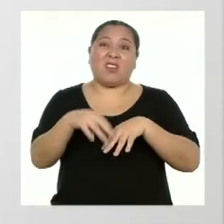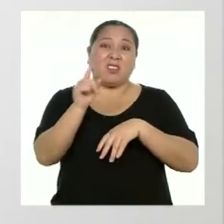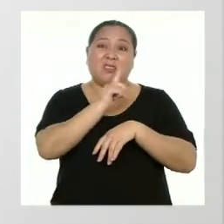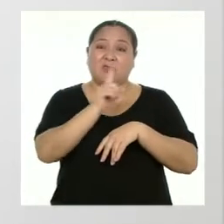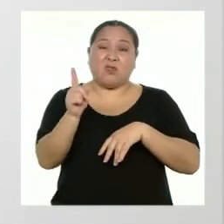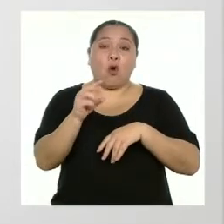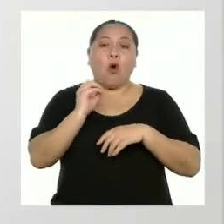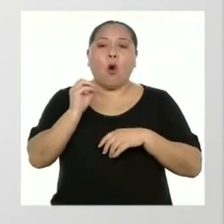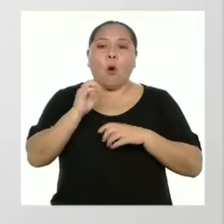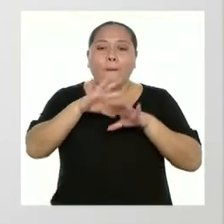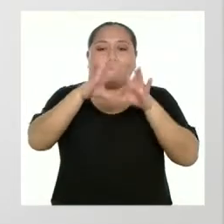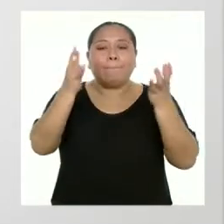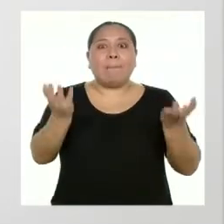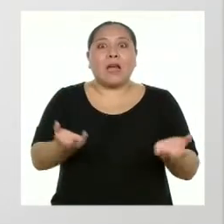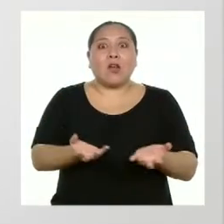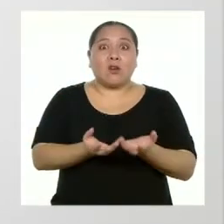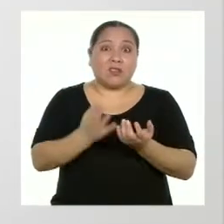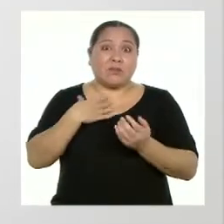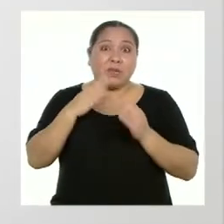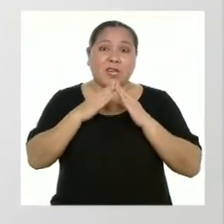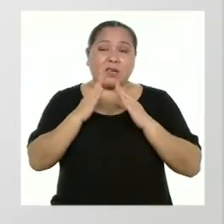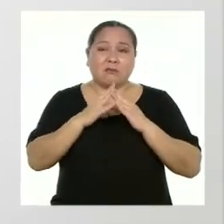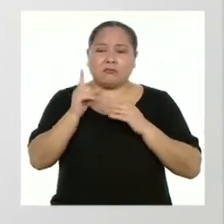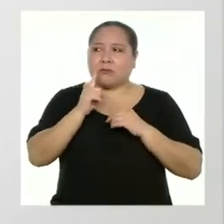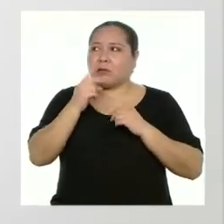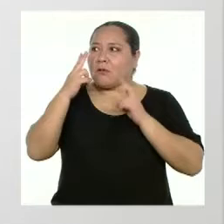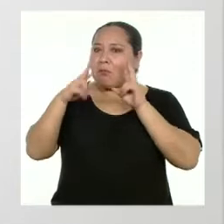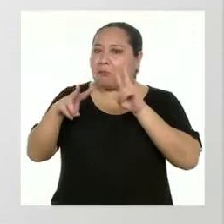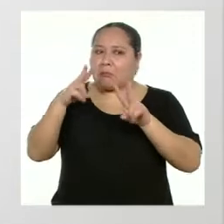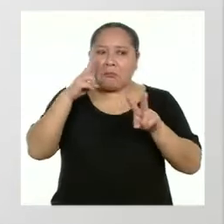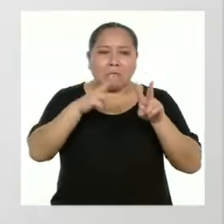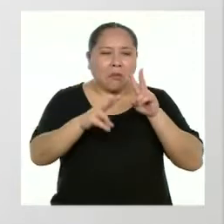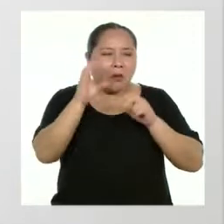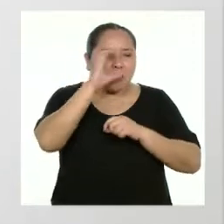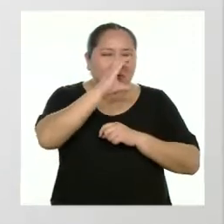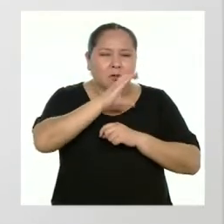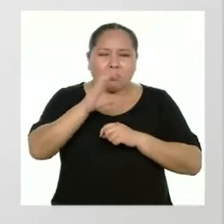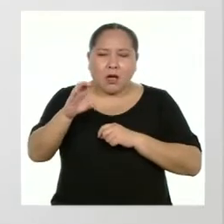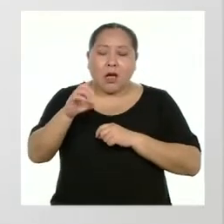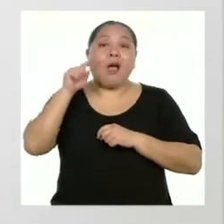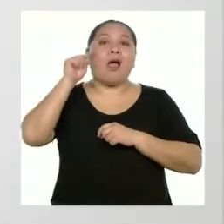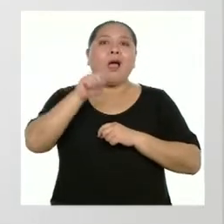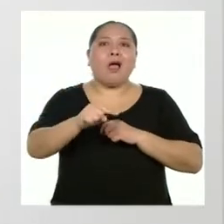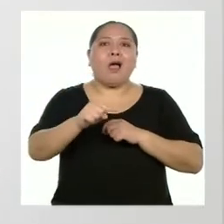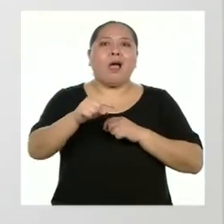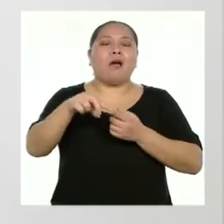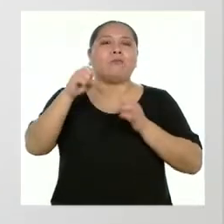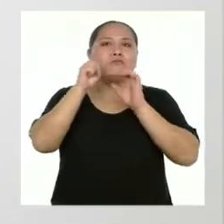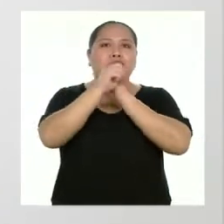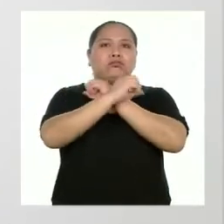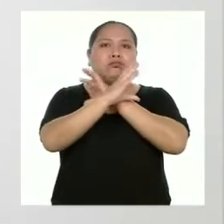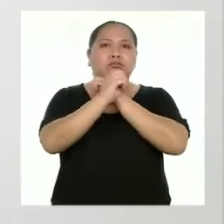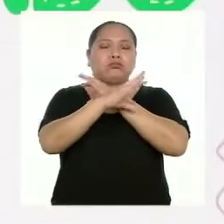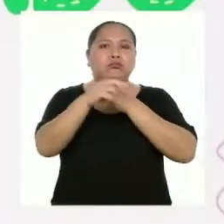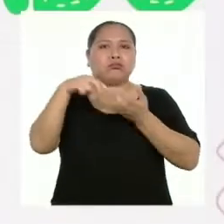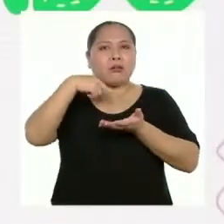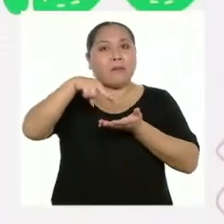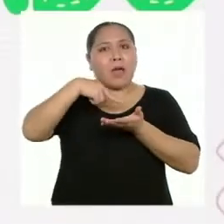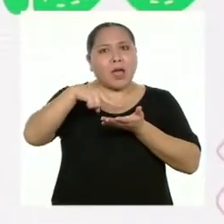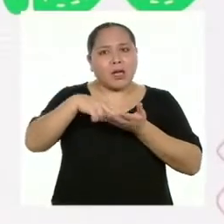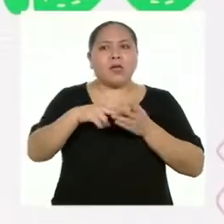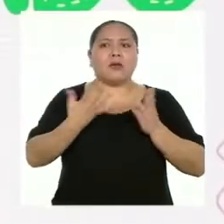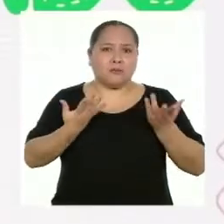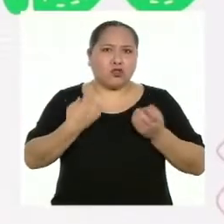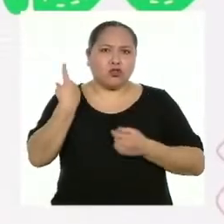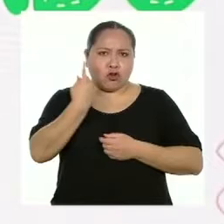casa. Así que empecé a averiguar y vi que las rutinas de baile se pueden hacer a solas en casa. Y así empecé. Qué bueno